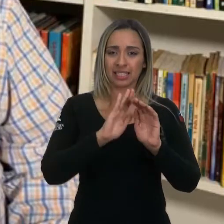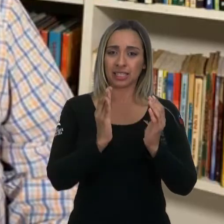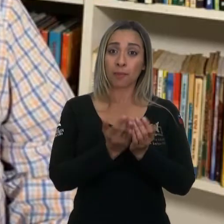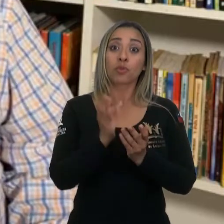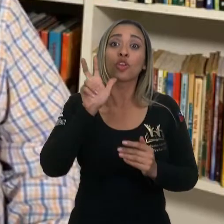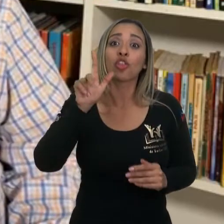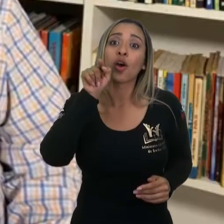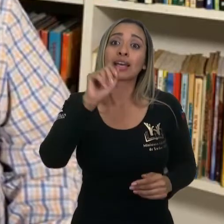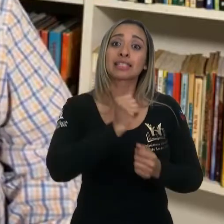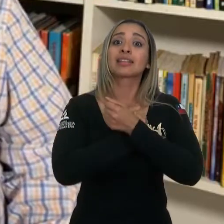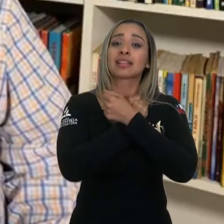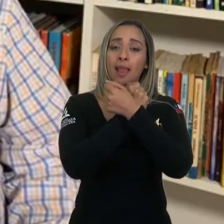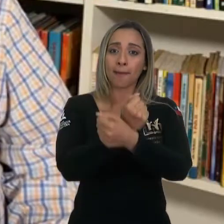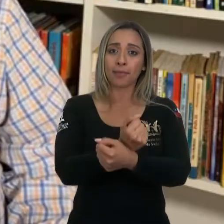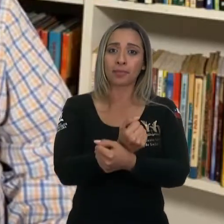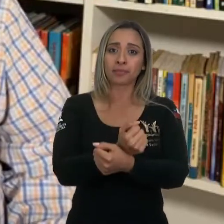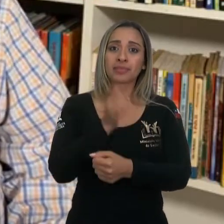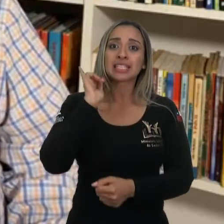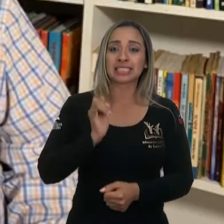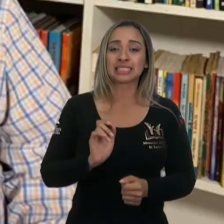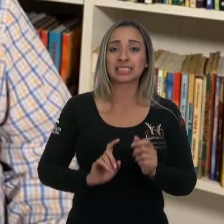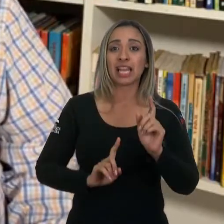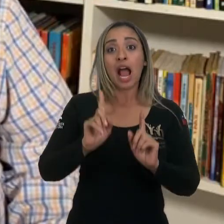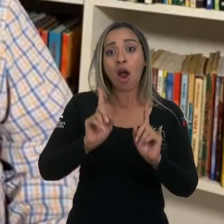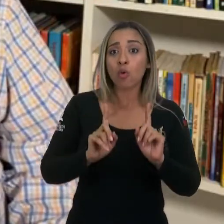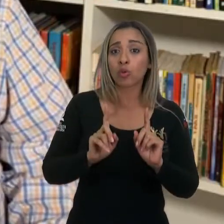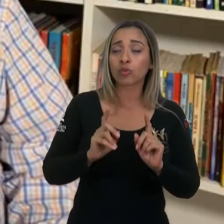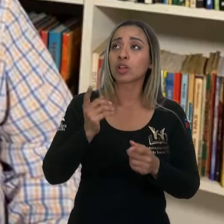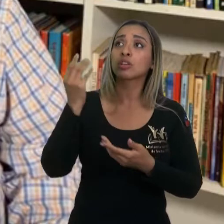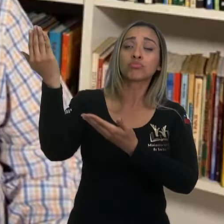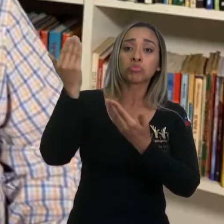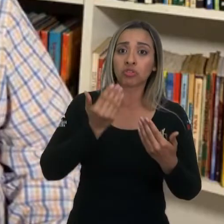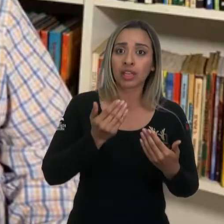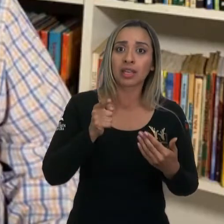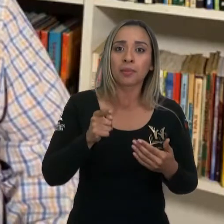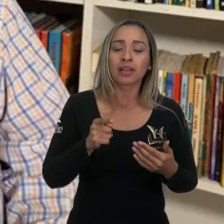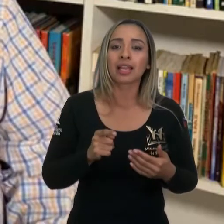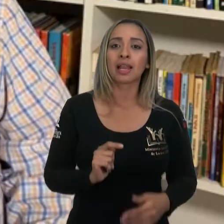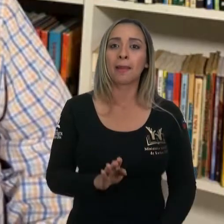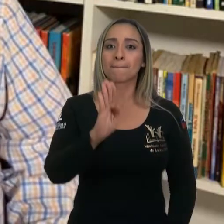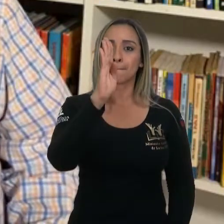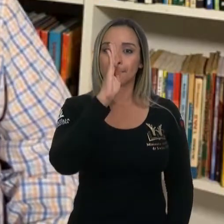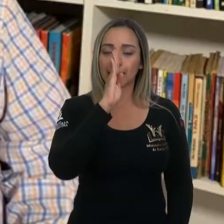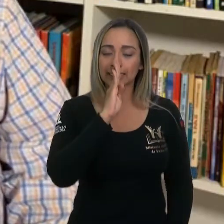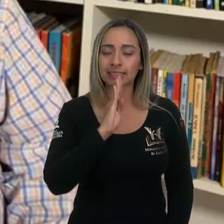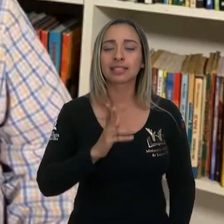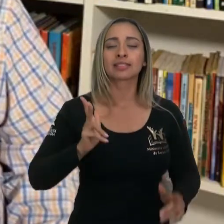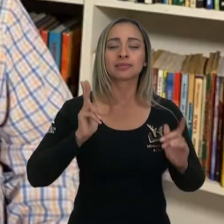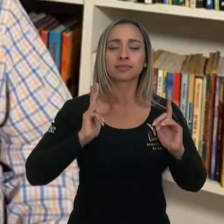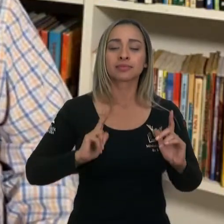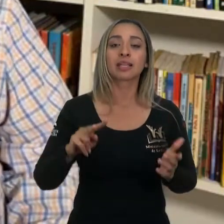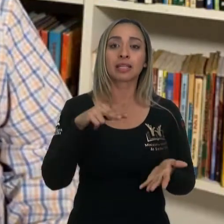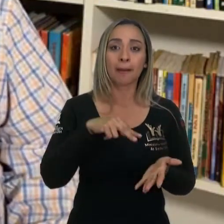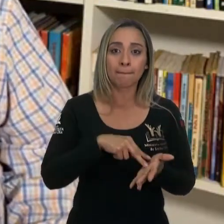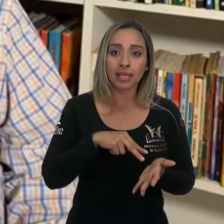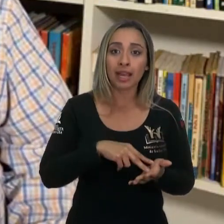Y si todavía no volvió el Señor Jesús, es porque te tiene paciencia. Porque no quiere